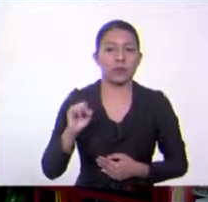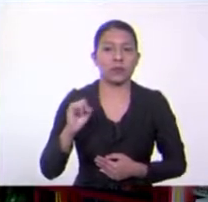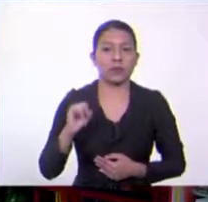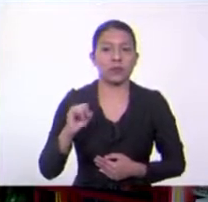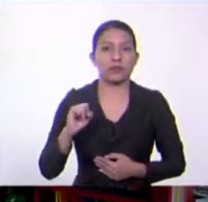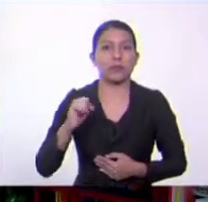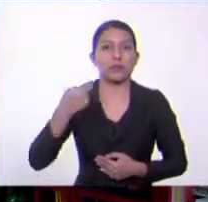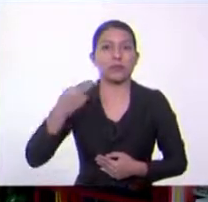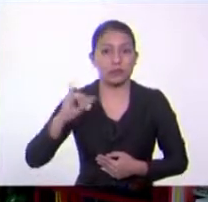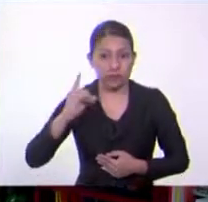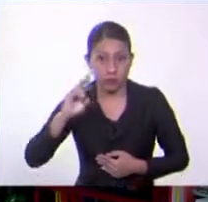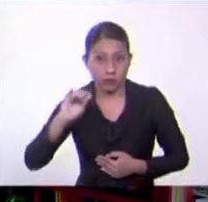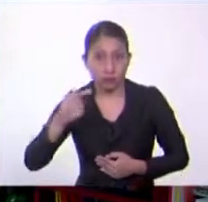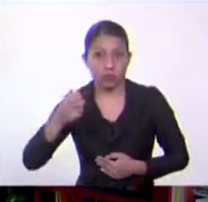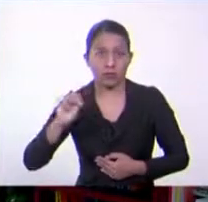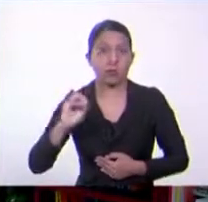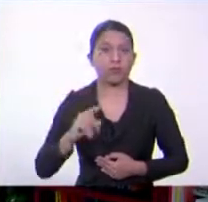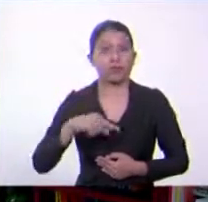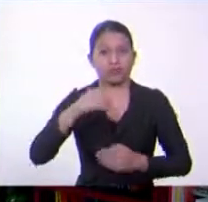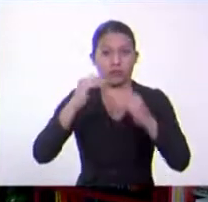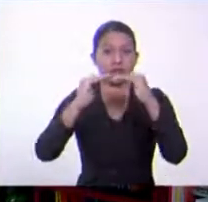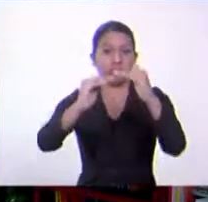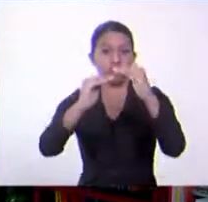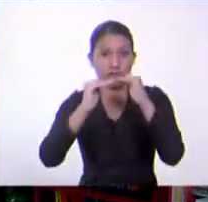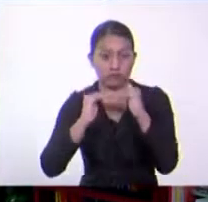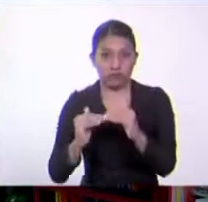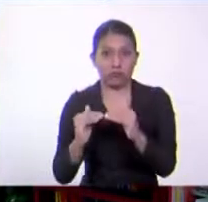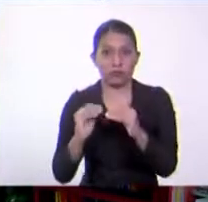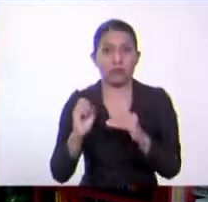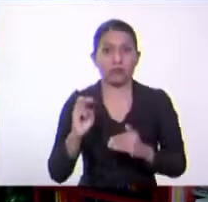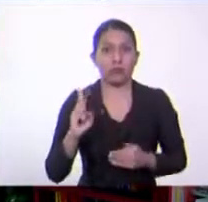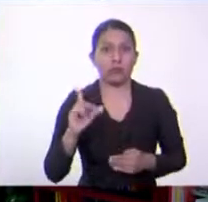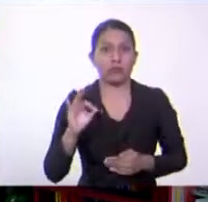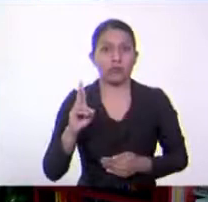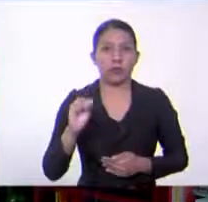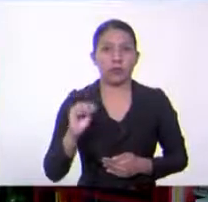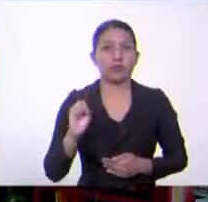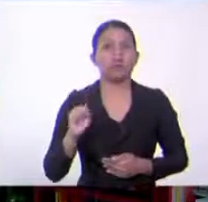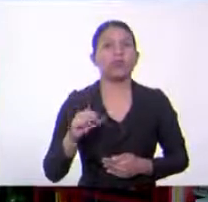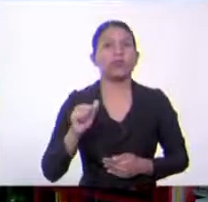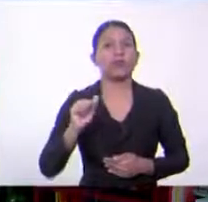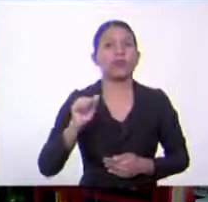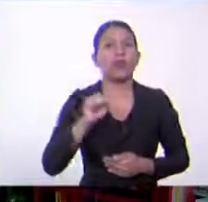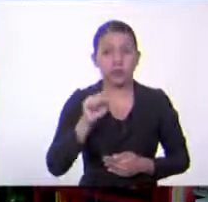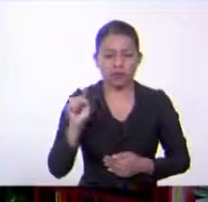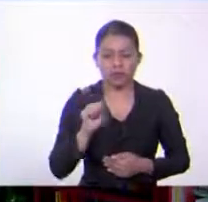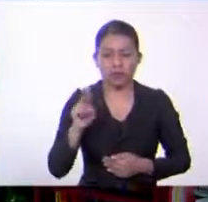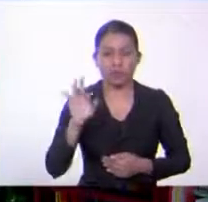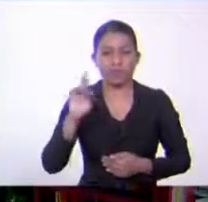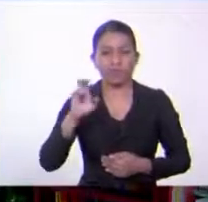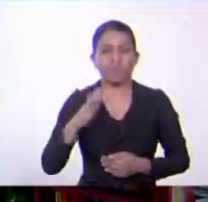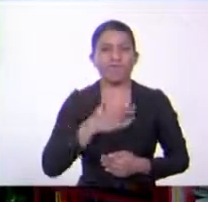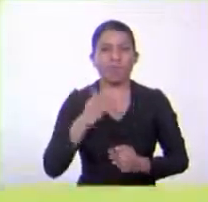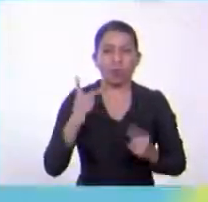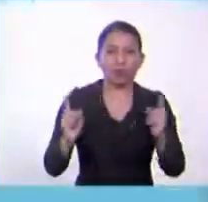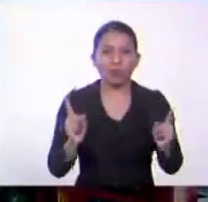hidrógeno y en los sulfuros el azufre está unido a 2 grupos R.